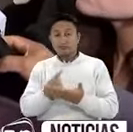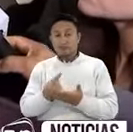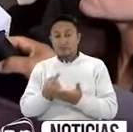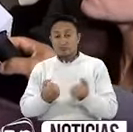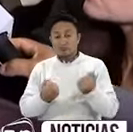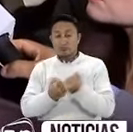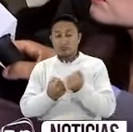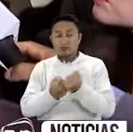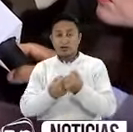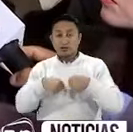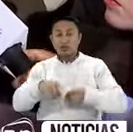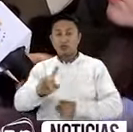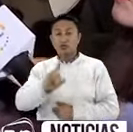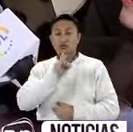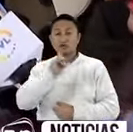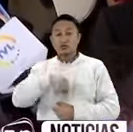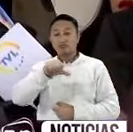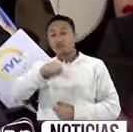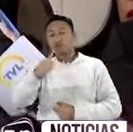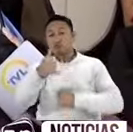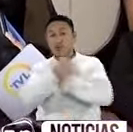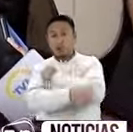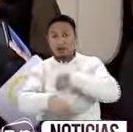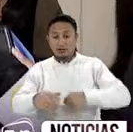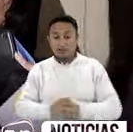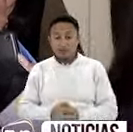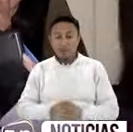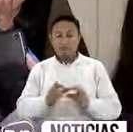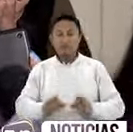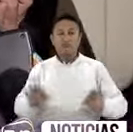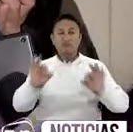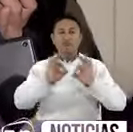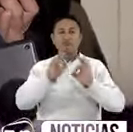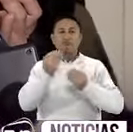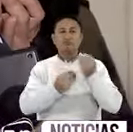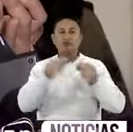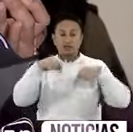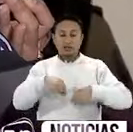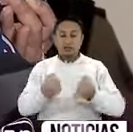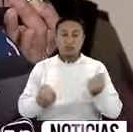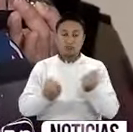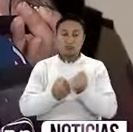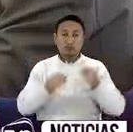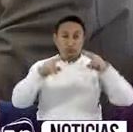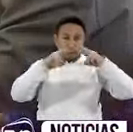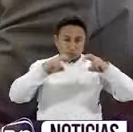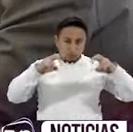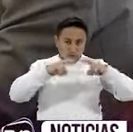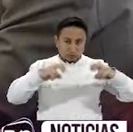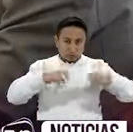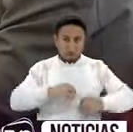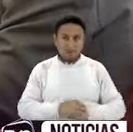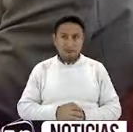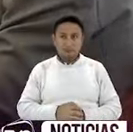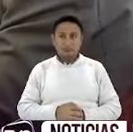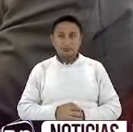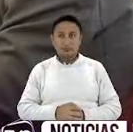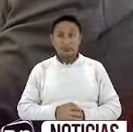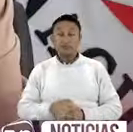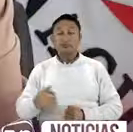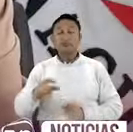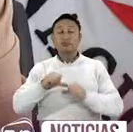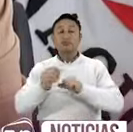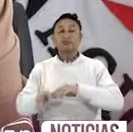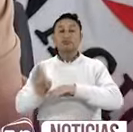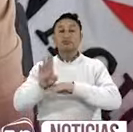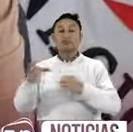cooperación abierta con los Estados Unidos y con otros países. Fundamentalmente lo que hace falta es apoyo en inteligencia. Los miembros de la Comisión de